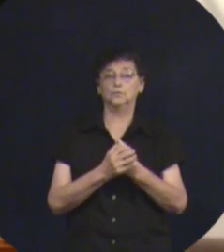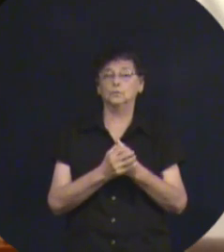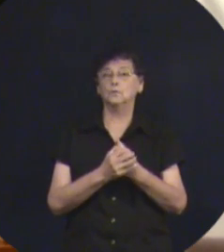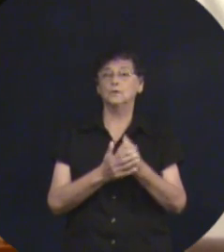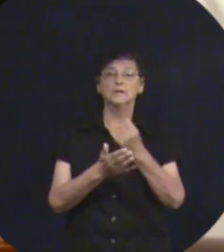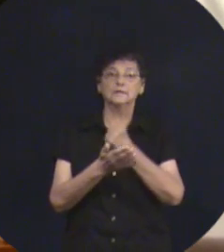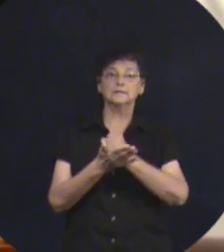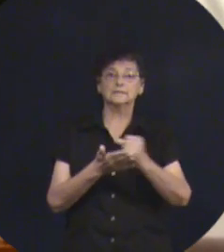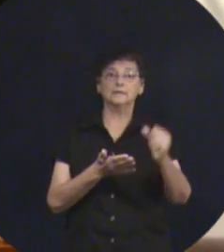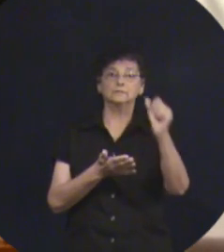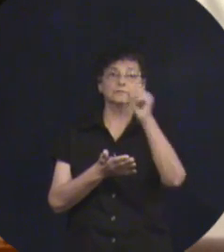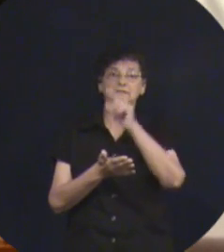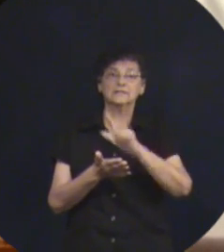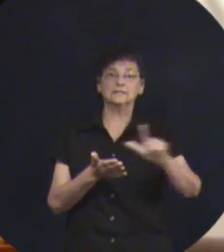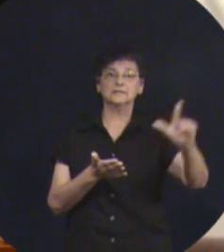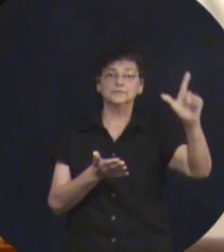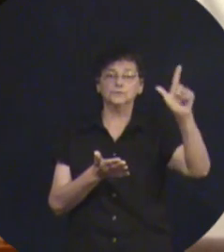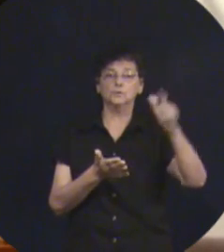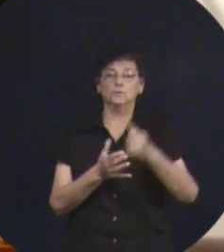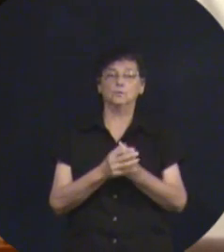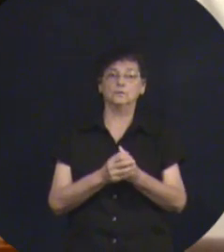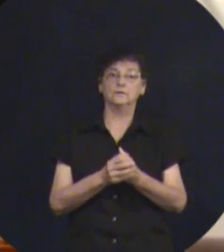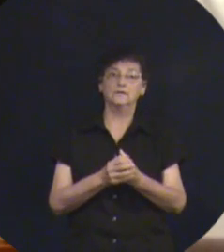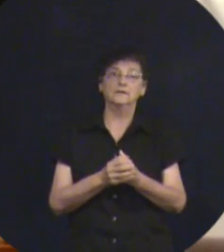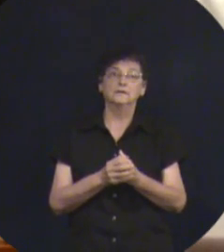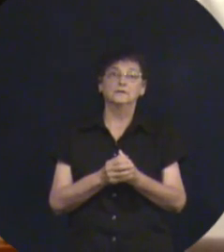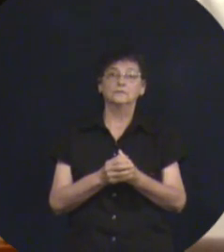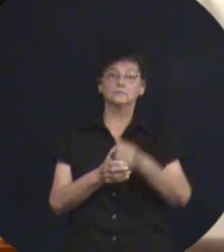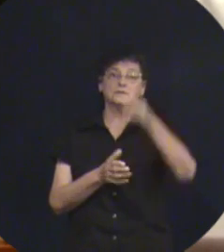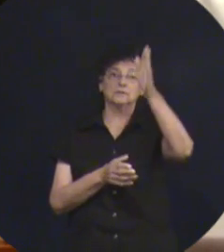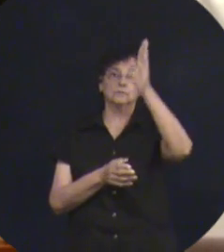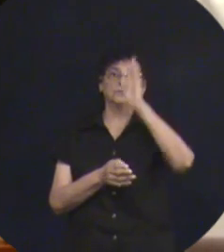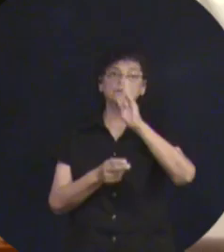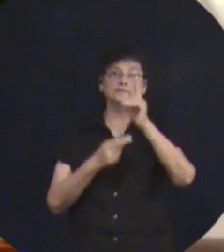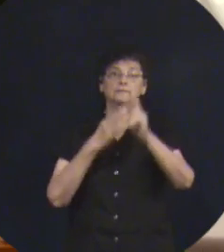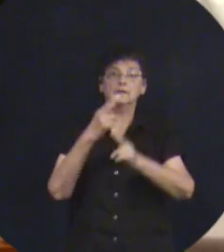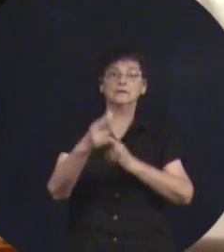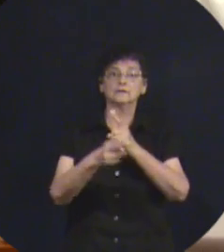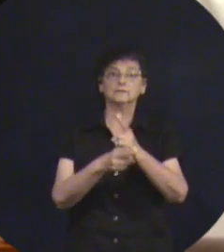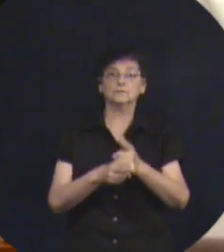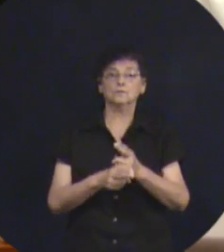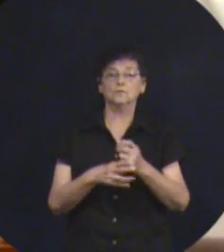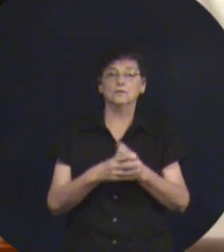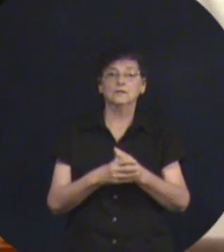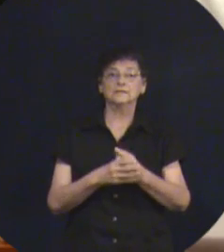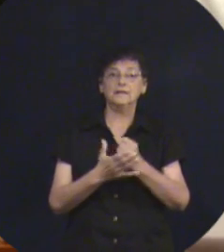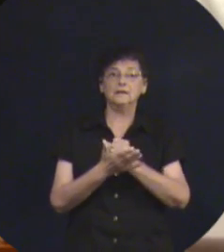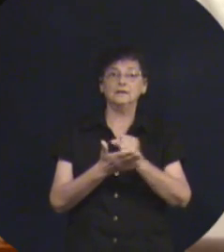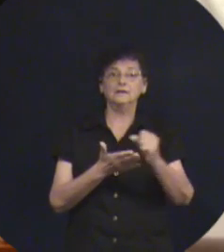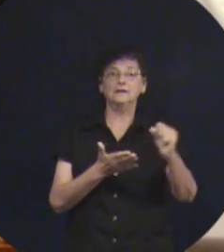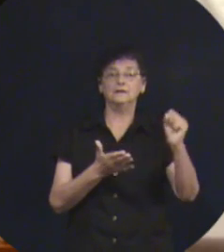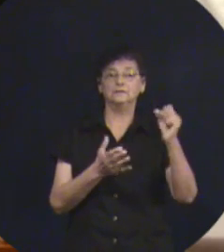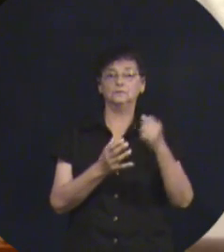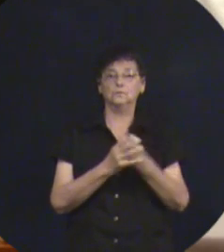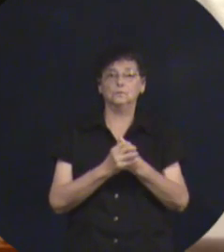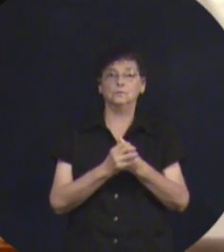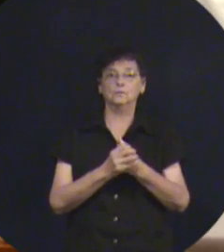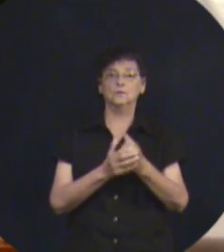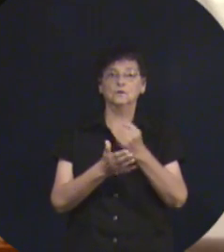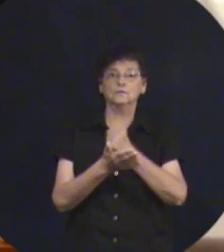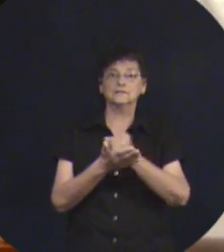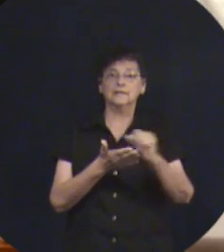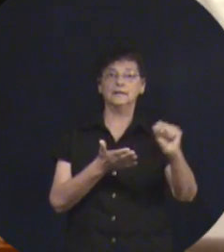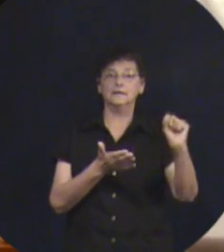santo, santo es el Señor, Dios del universo. Santo,